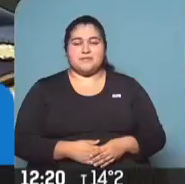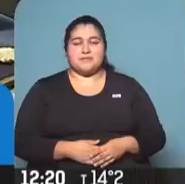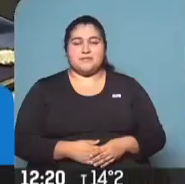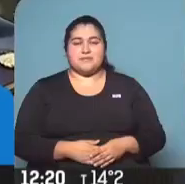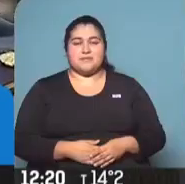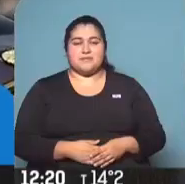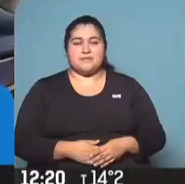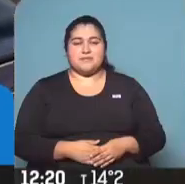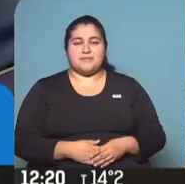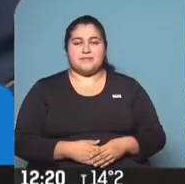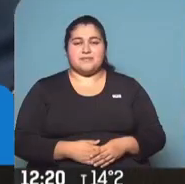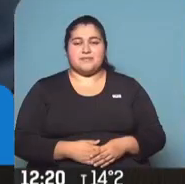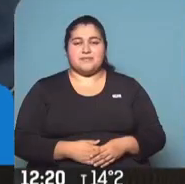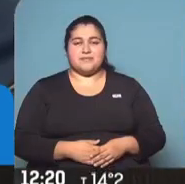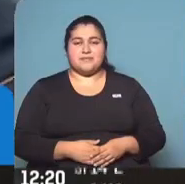i